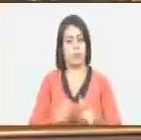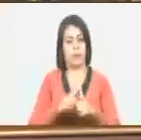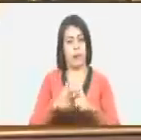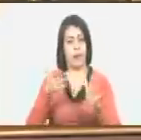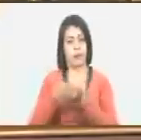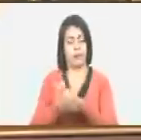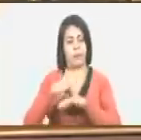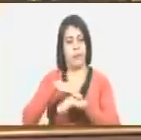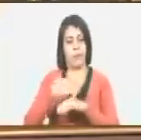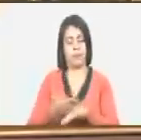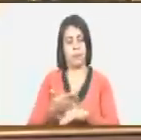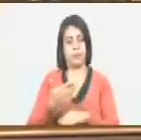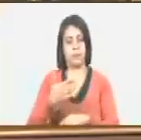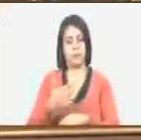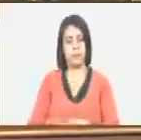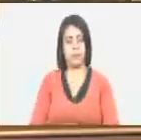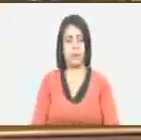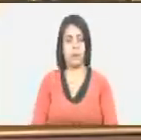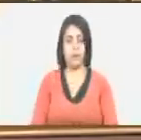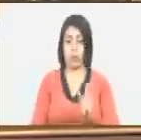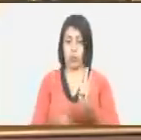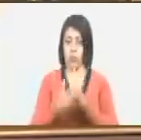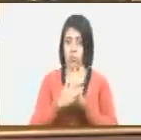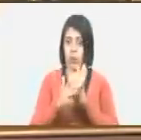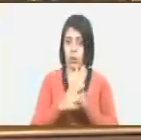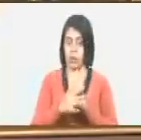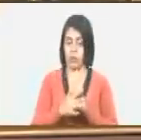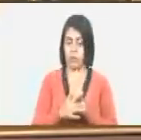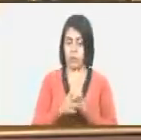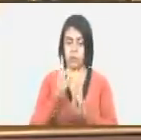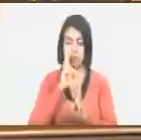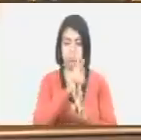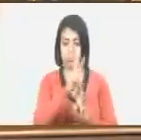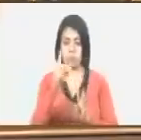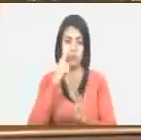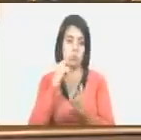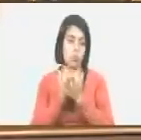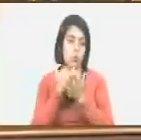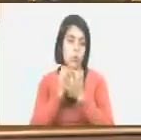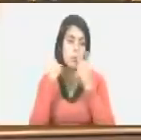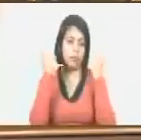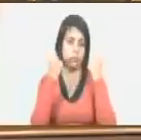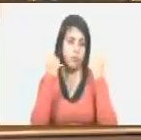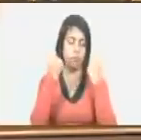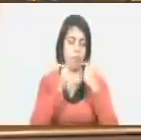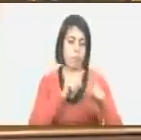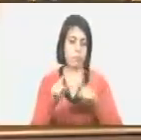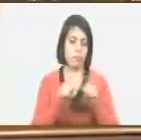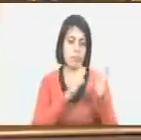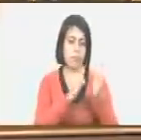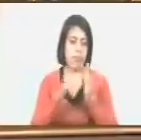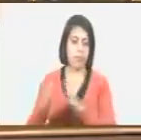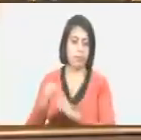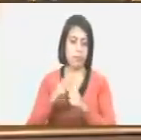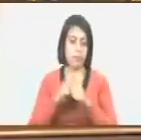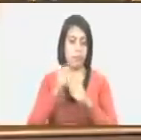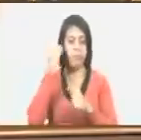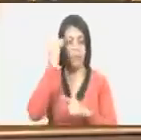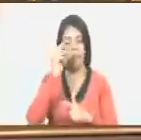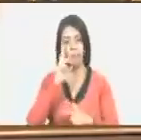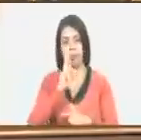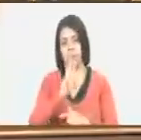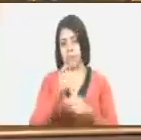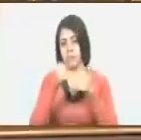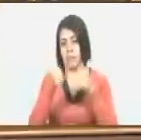se hubieran planteado. 4. La admisibilidad de las pruebas promovidas, ordenando las que considere